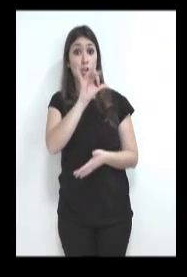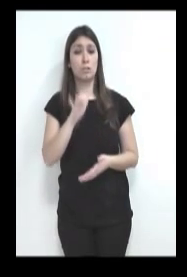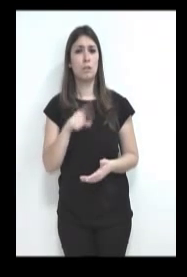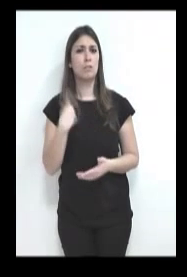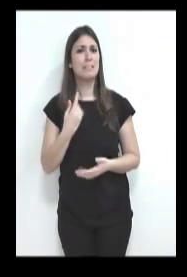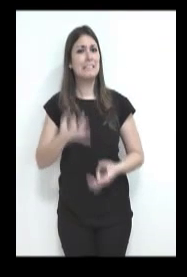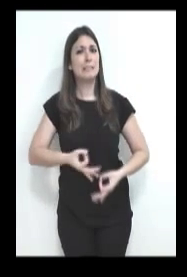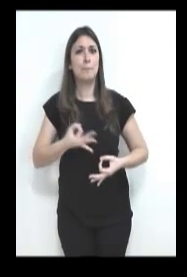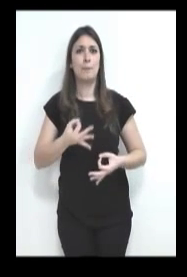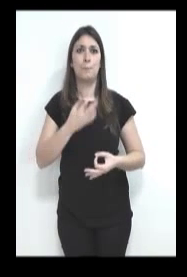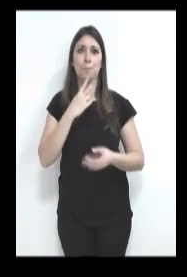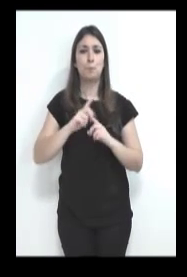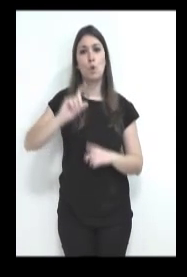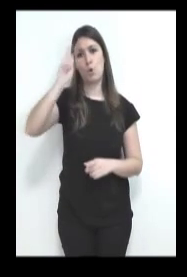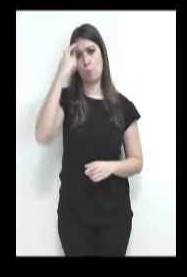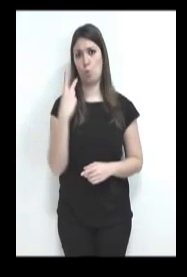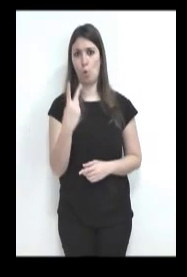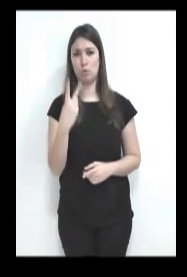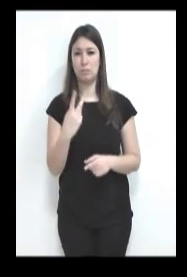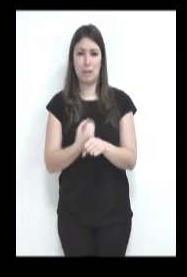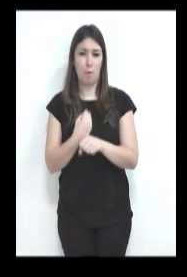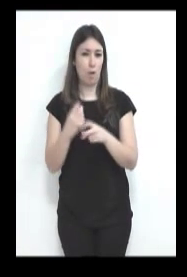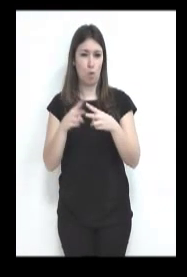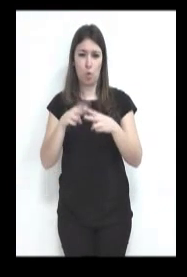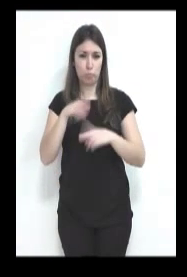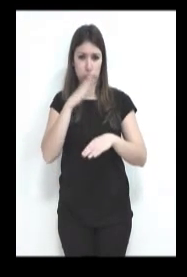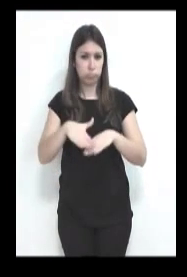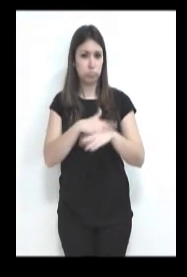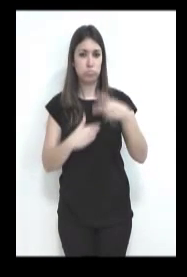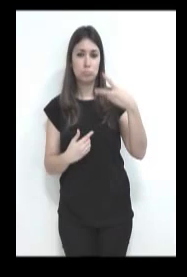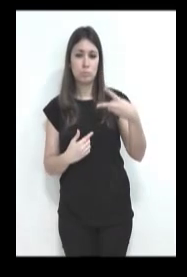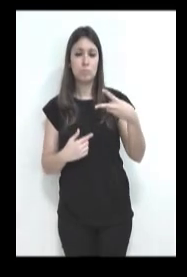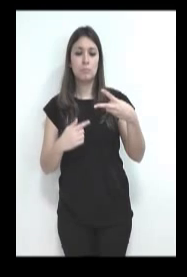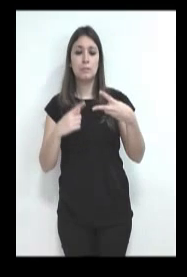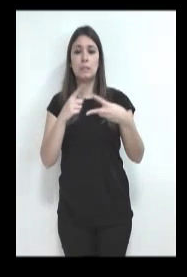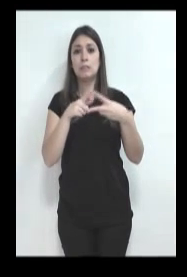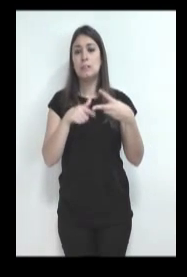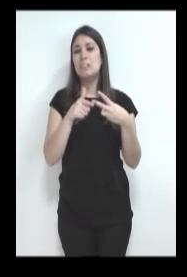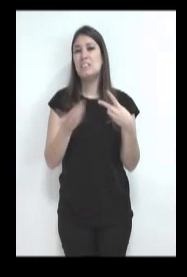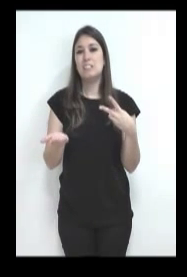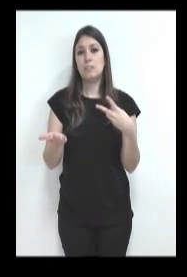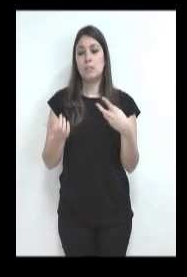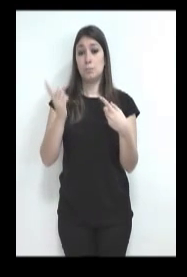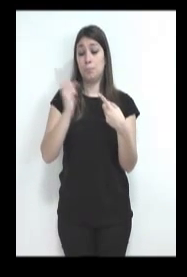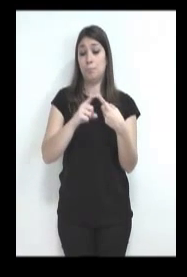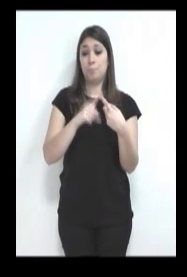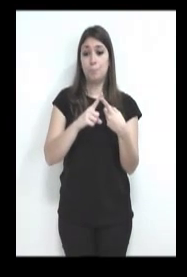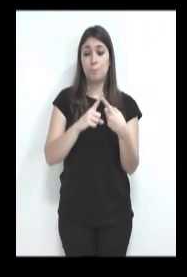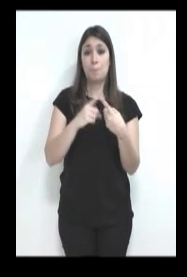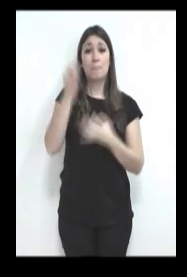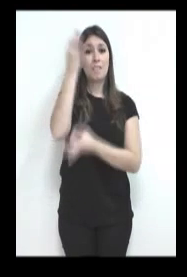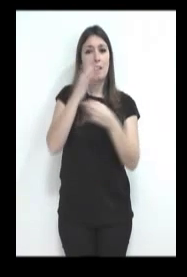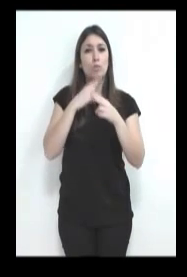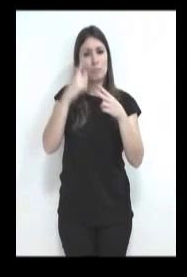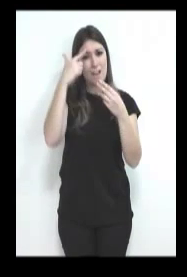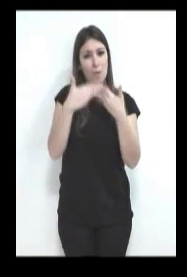manejamos un par de conceptos, ¿no?, de trabajo, que es el sentido de por un lado están los datos